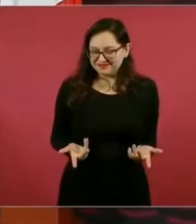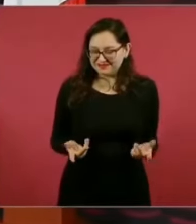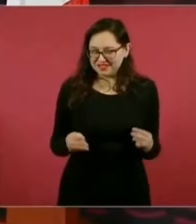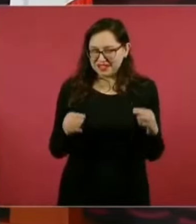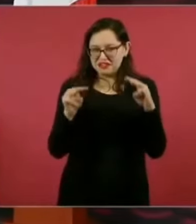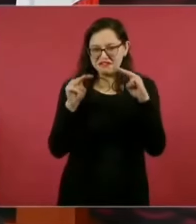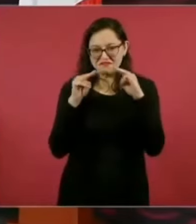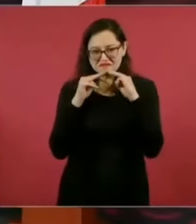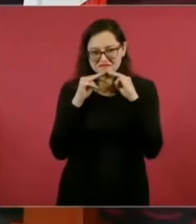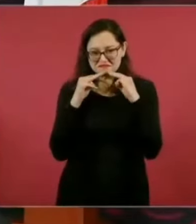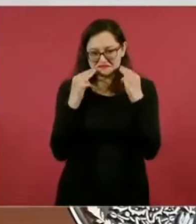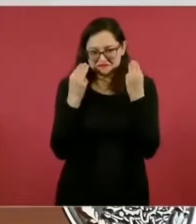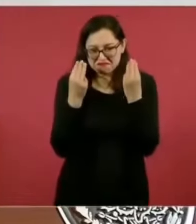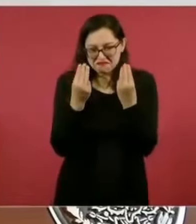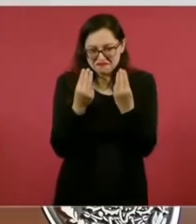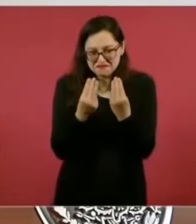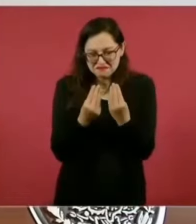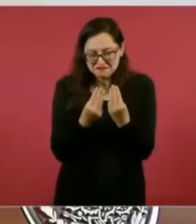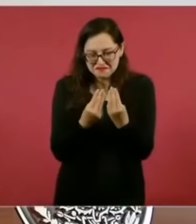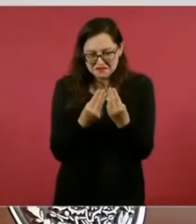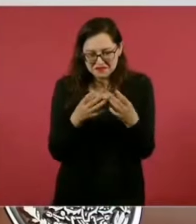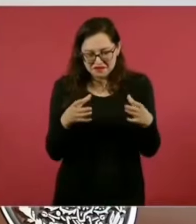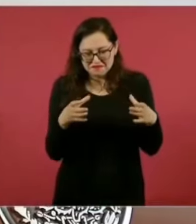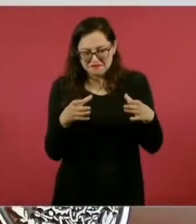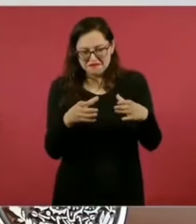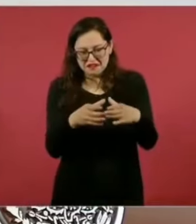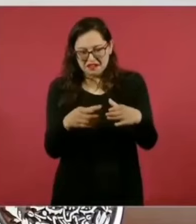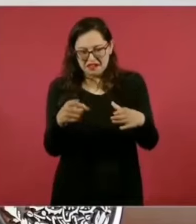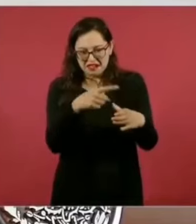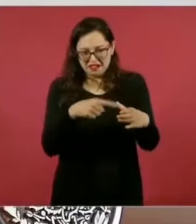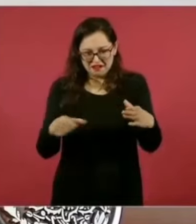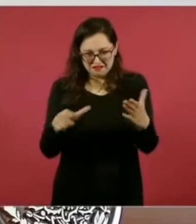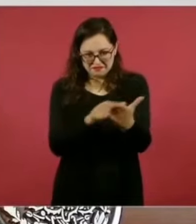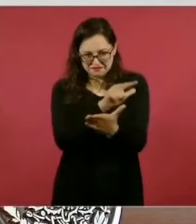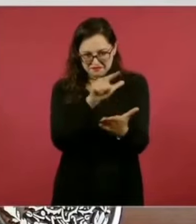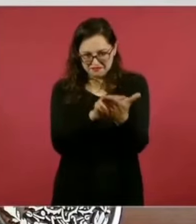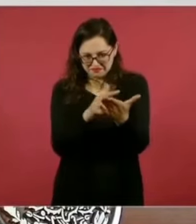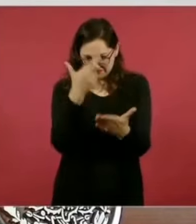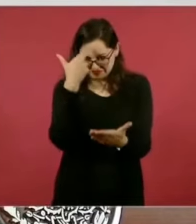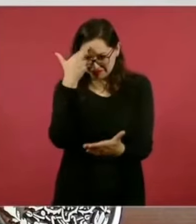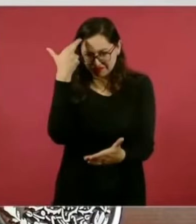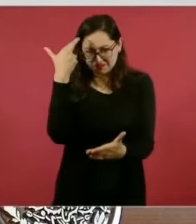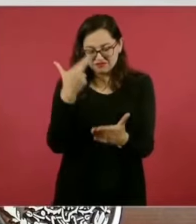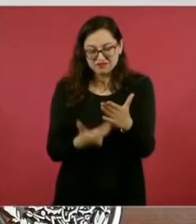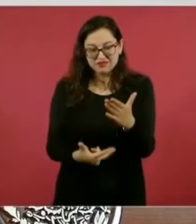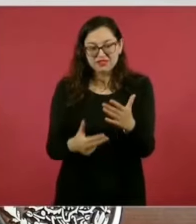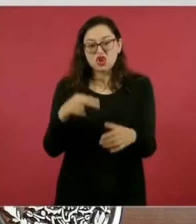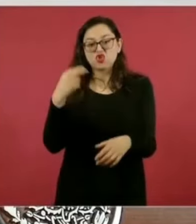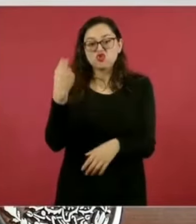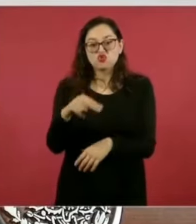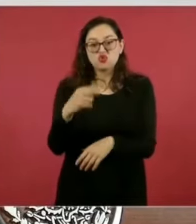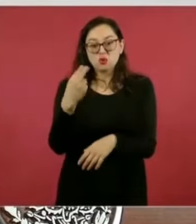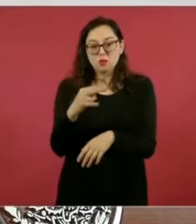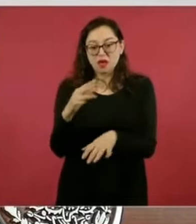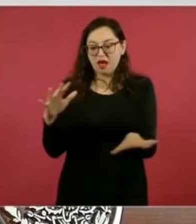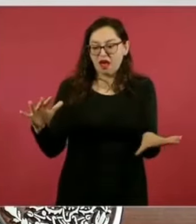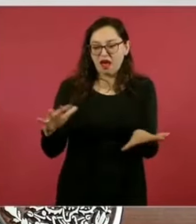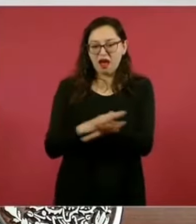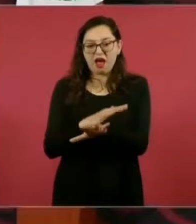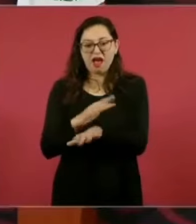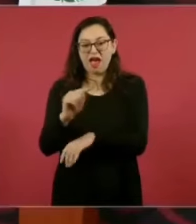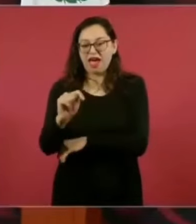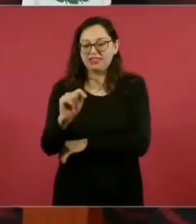ilegales, criminales que se cometen en el país se consideren como